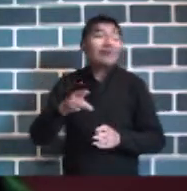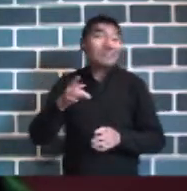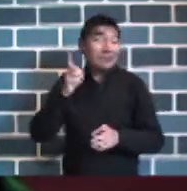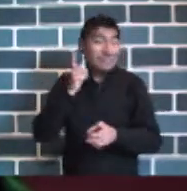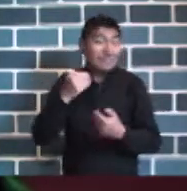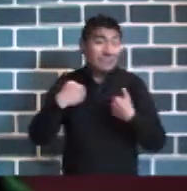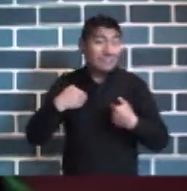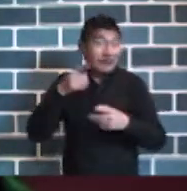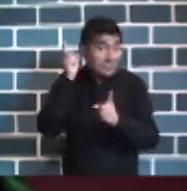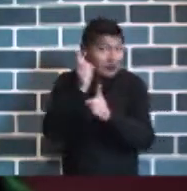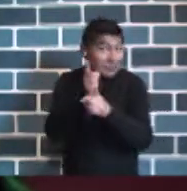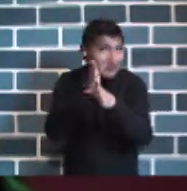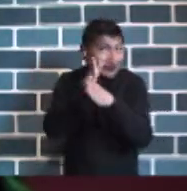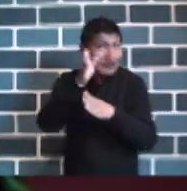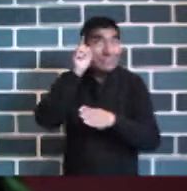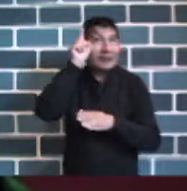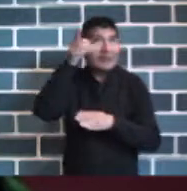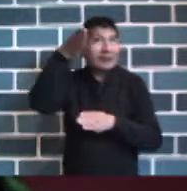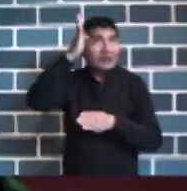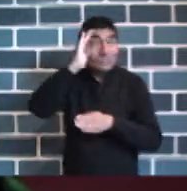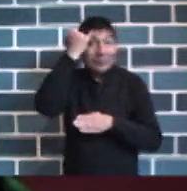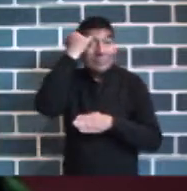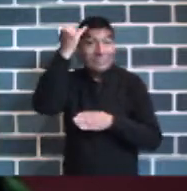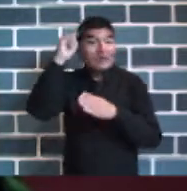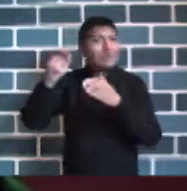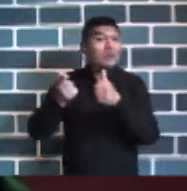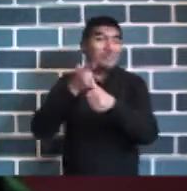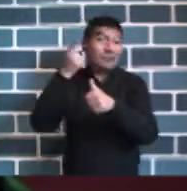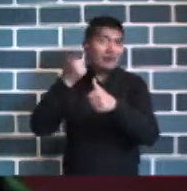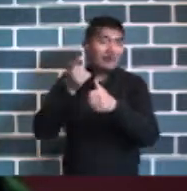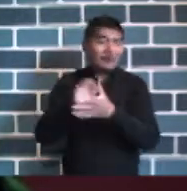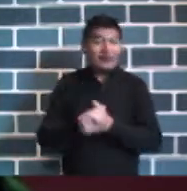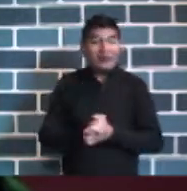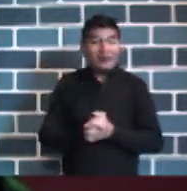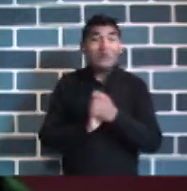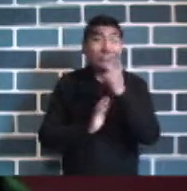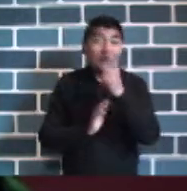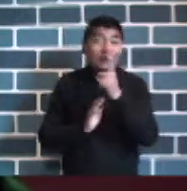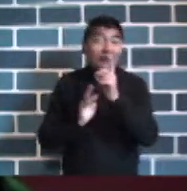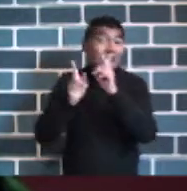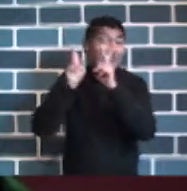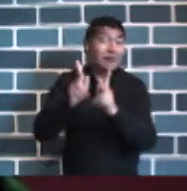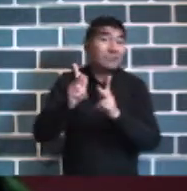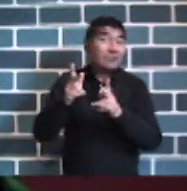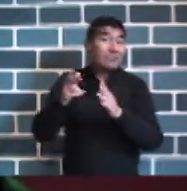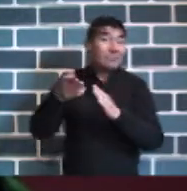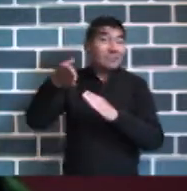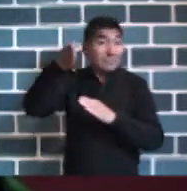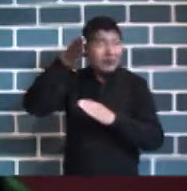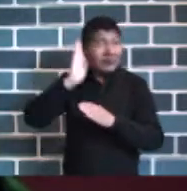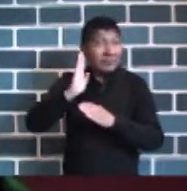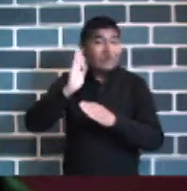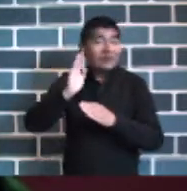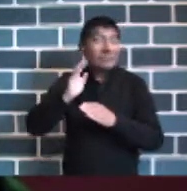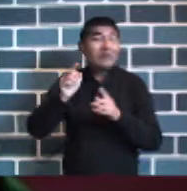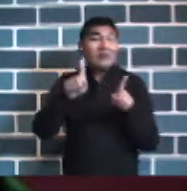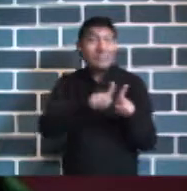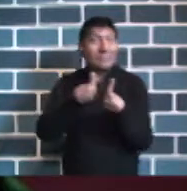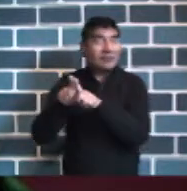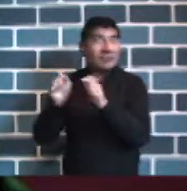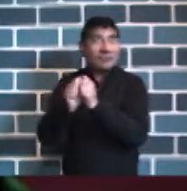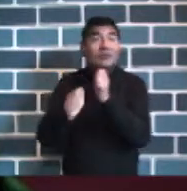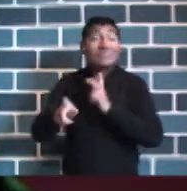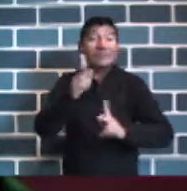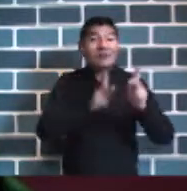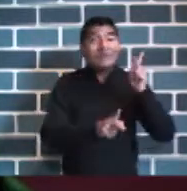de que dios es el de la iniciativa una presencia de dios que se da también por medio de las